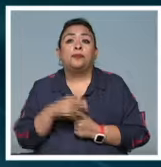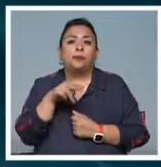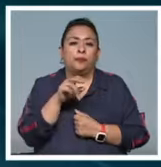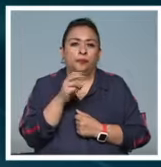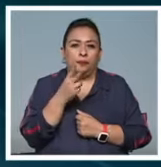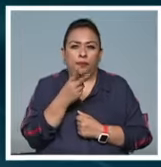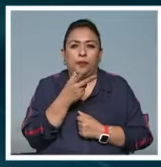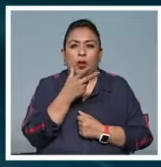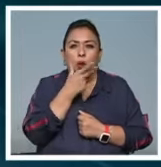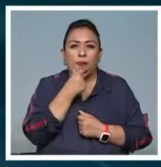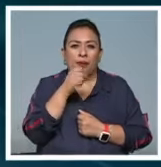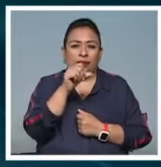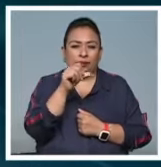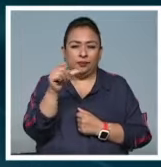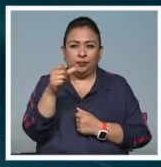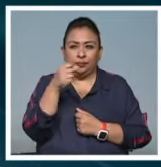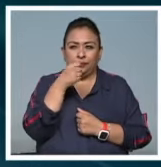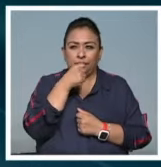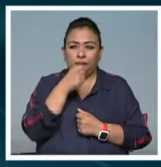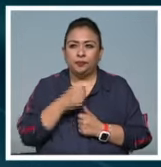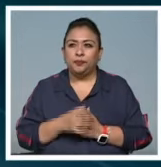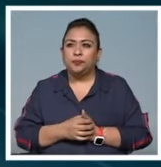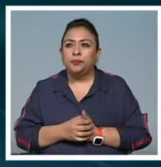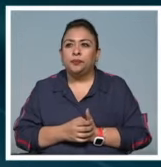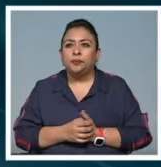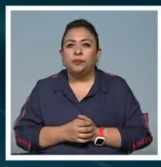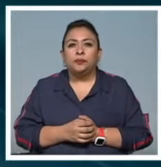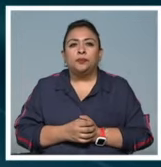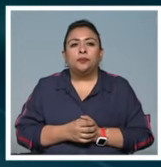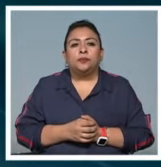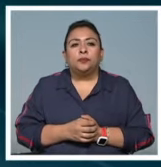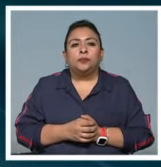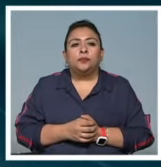Noticias 22, Alberto Aranda.